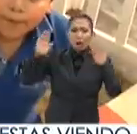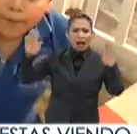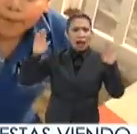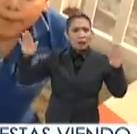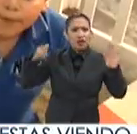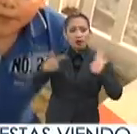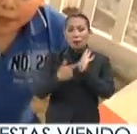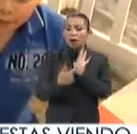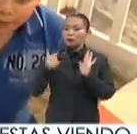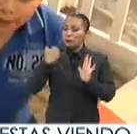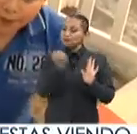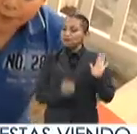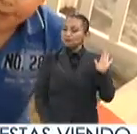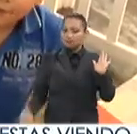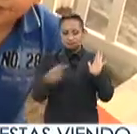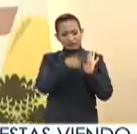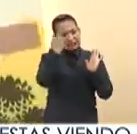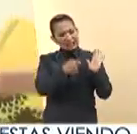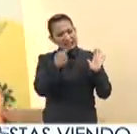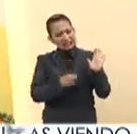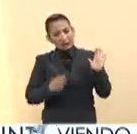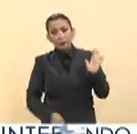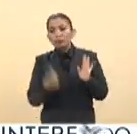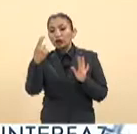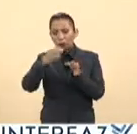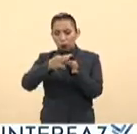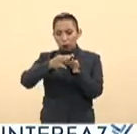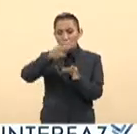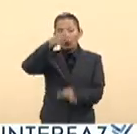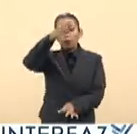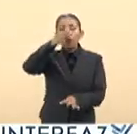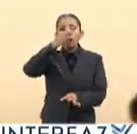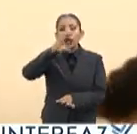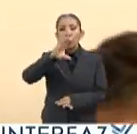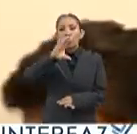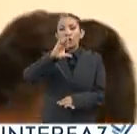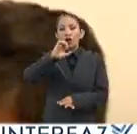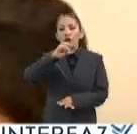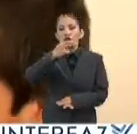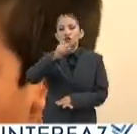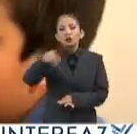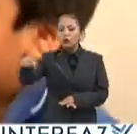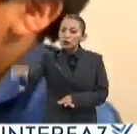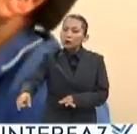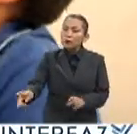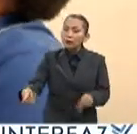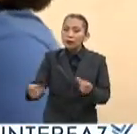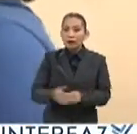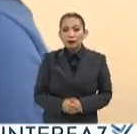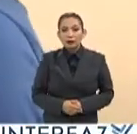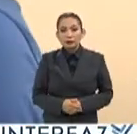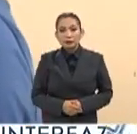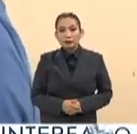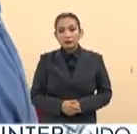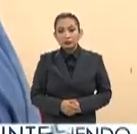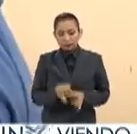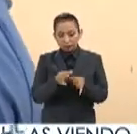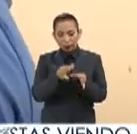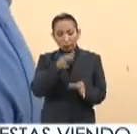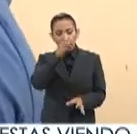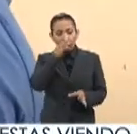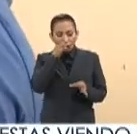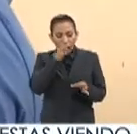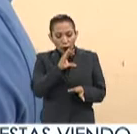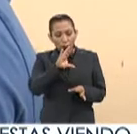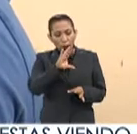extraordinario, mostrando sus mejores características. Un popote de corcho. Pues un popote de